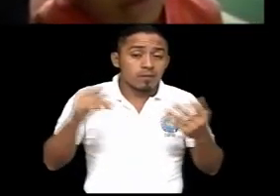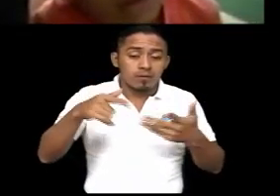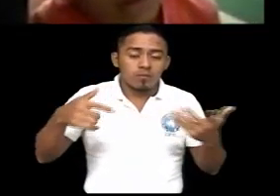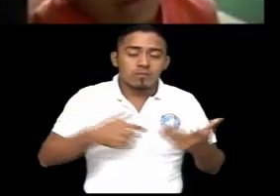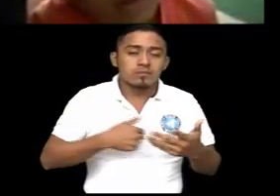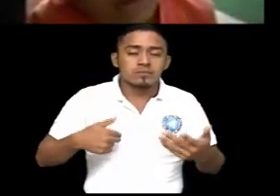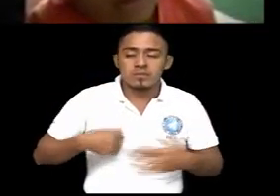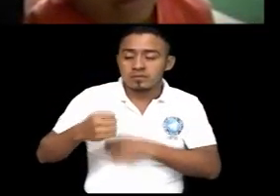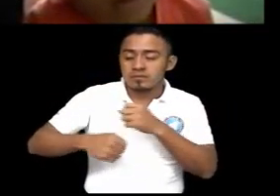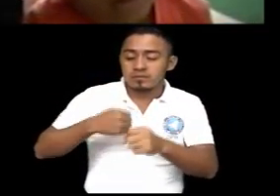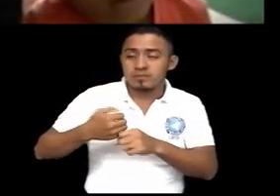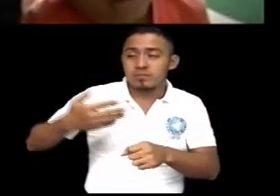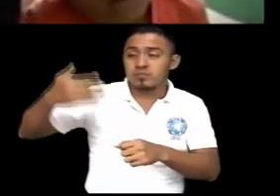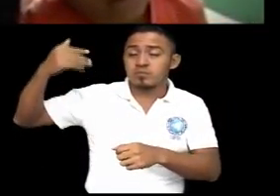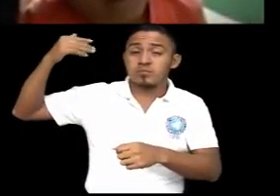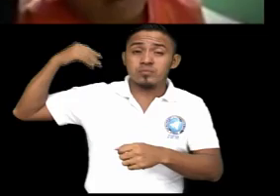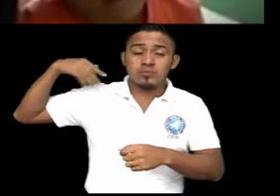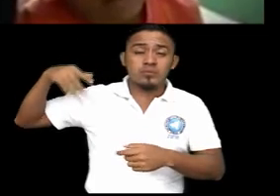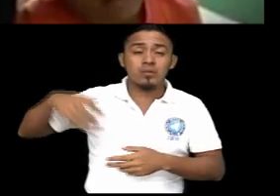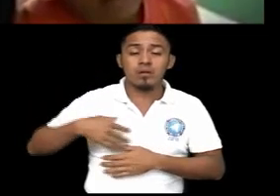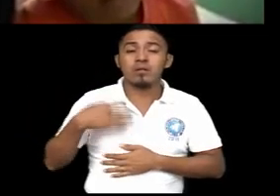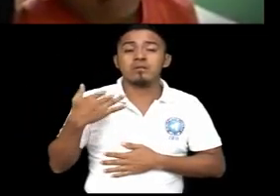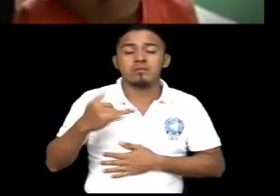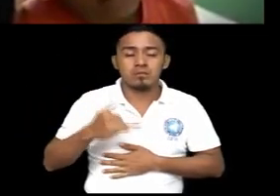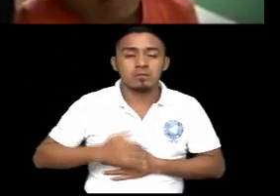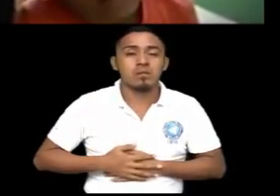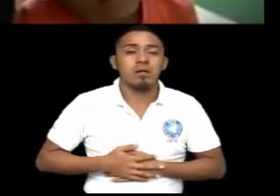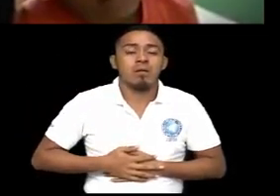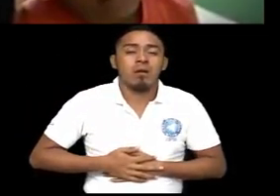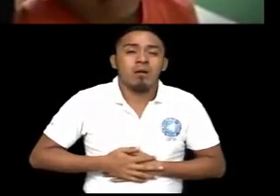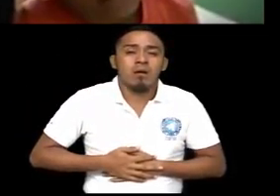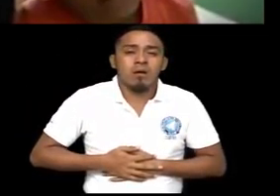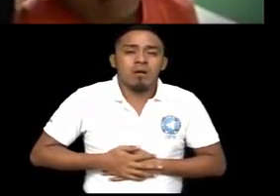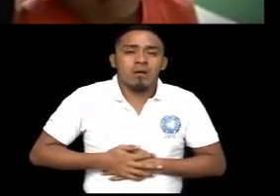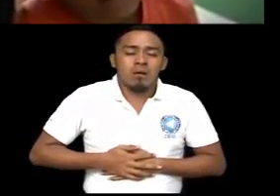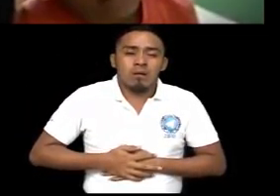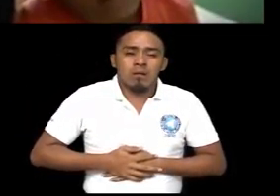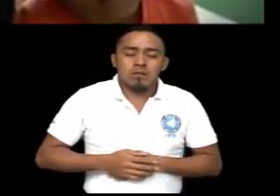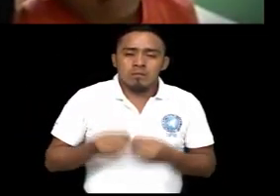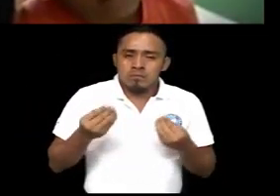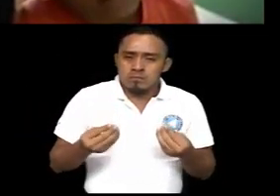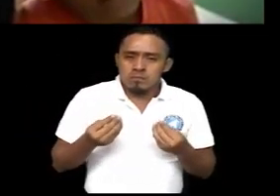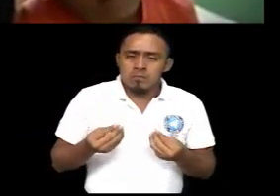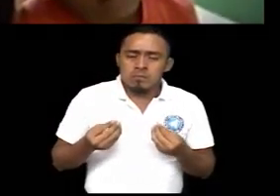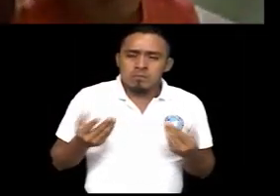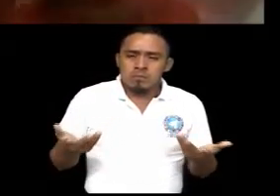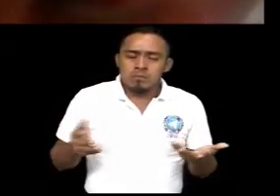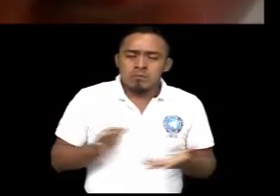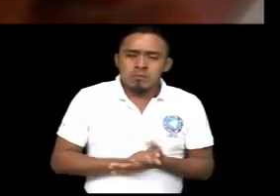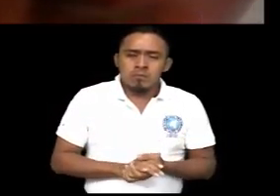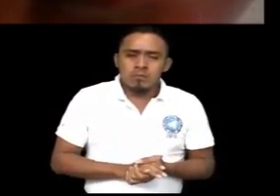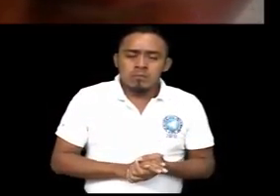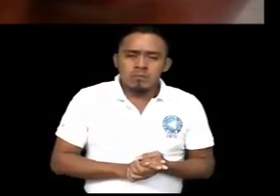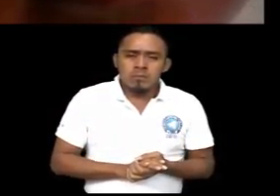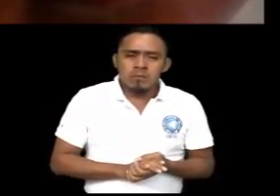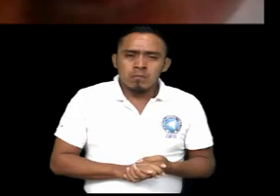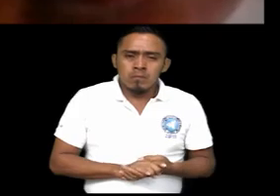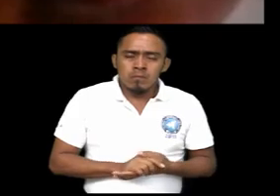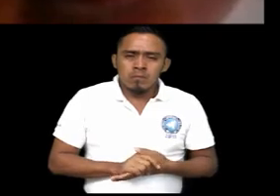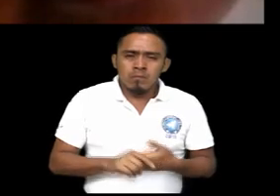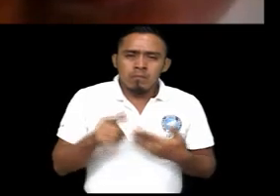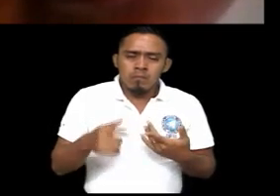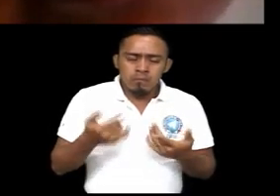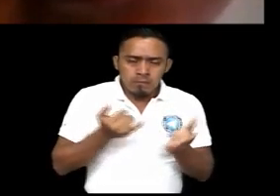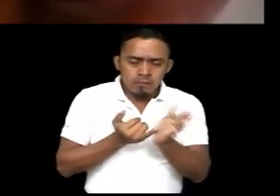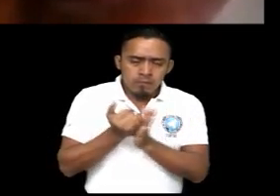tenemos antecedentes... Ah, ¿inciden los antecedentes? Sí, claro que sí, porque es algo que es bastante hereditario. Entonces, indagar en